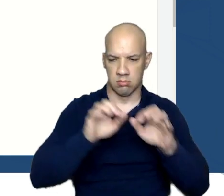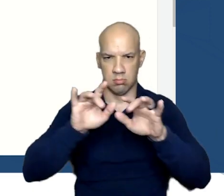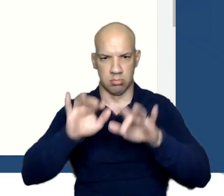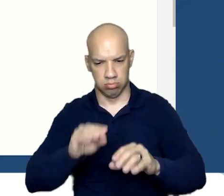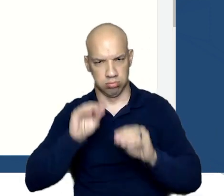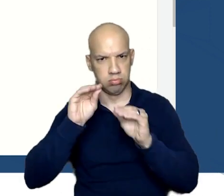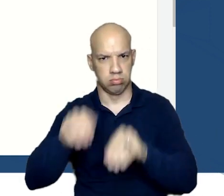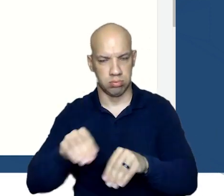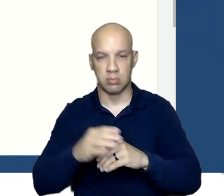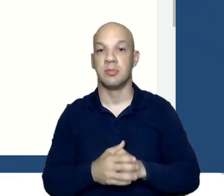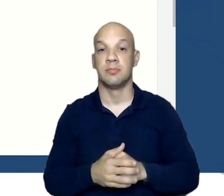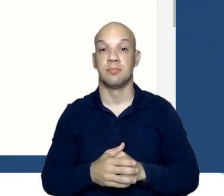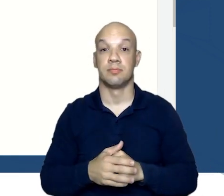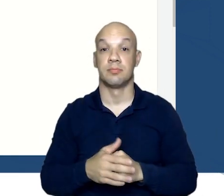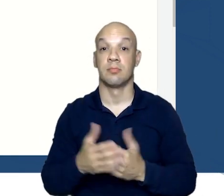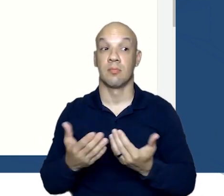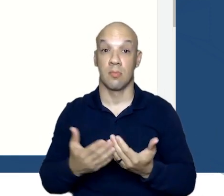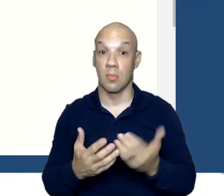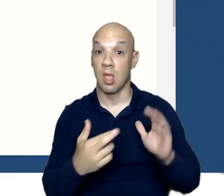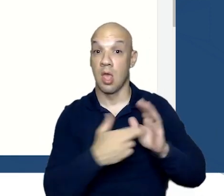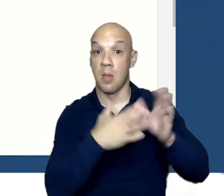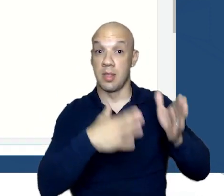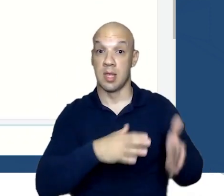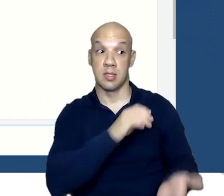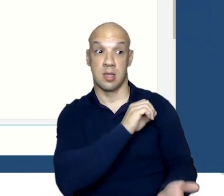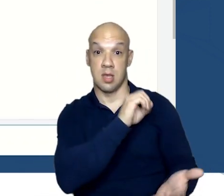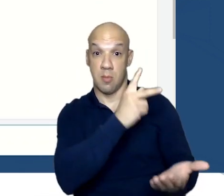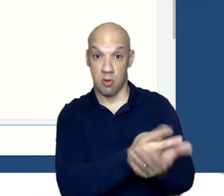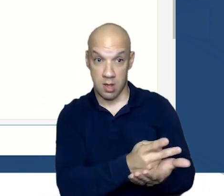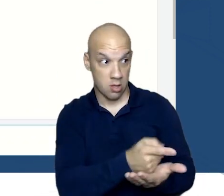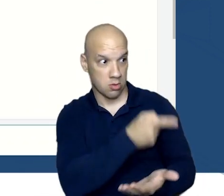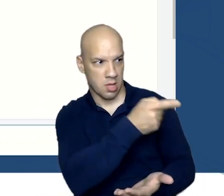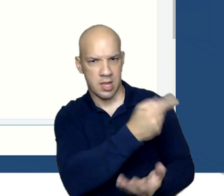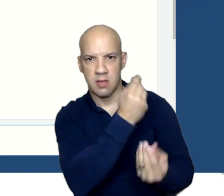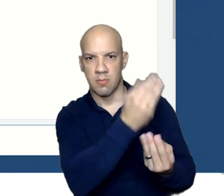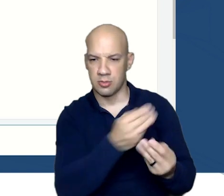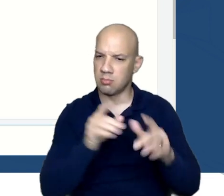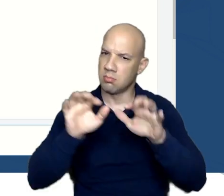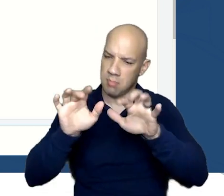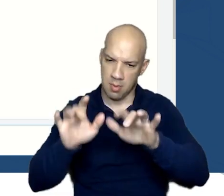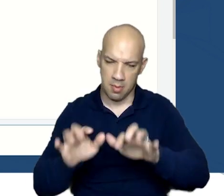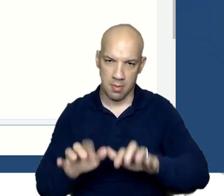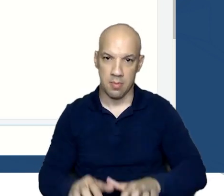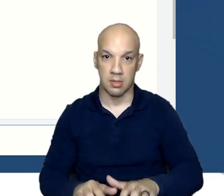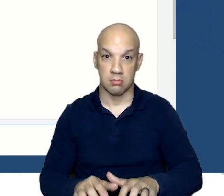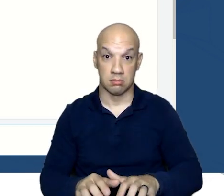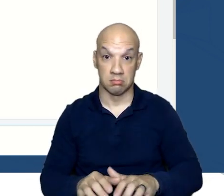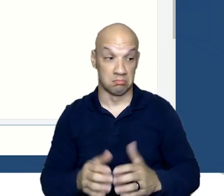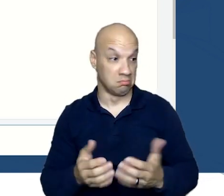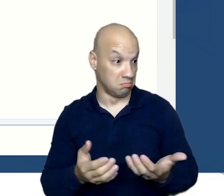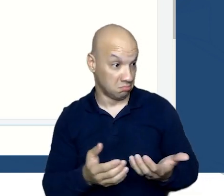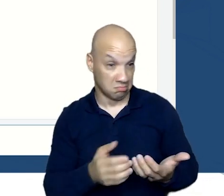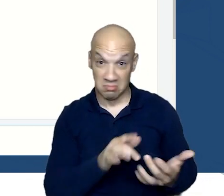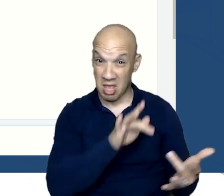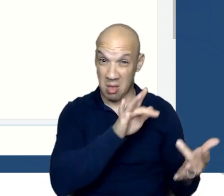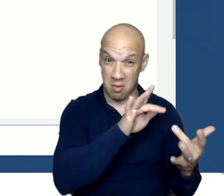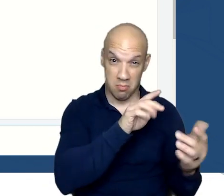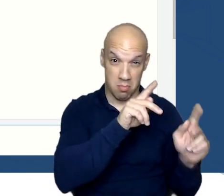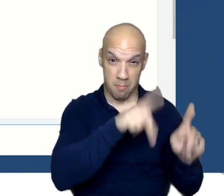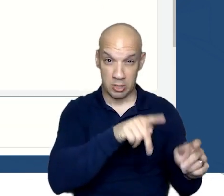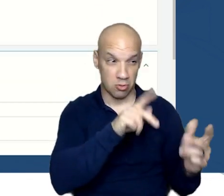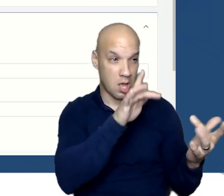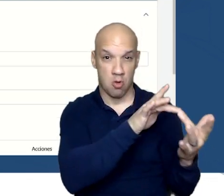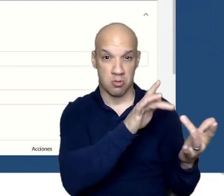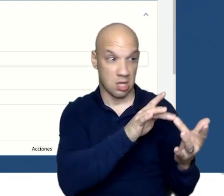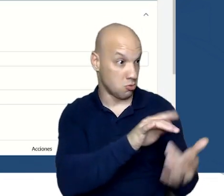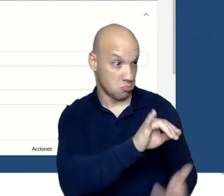esto, debe completar la información del representante autorizado de la entidad. Si la información es igual al punto de